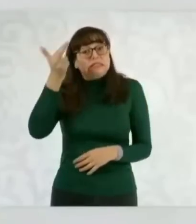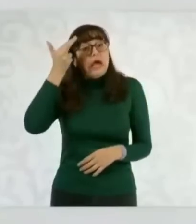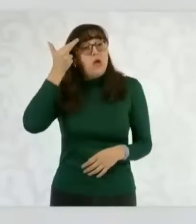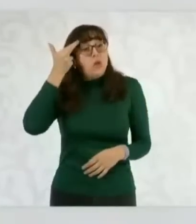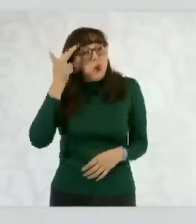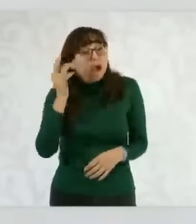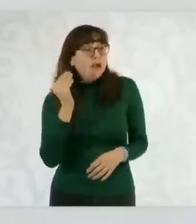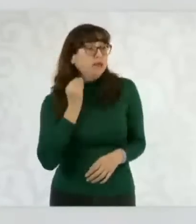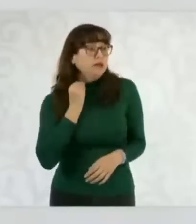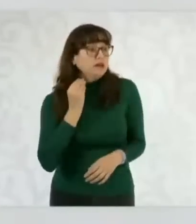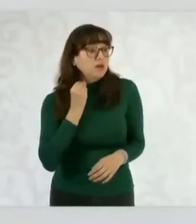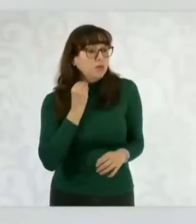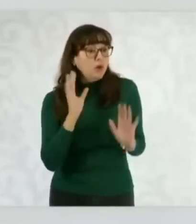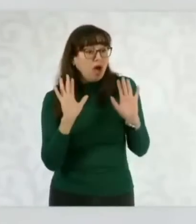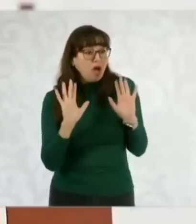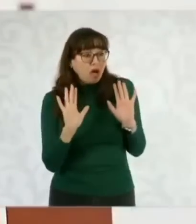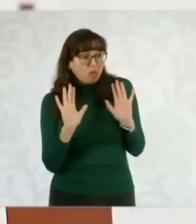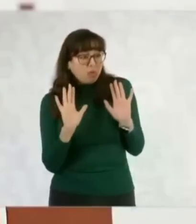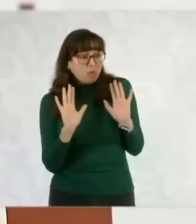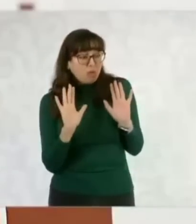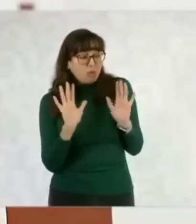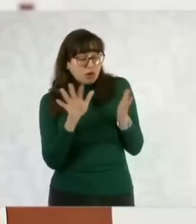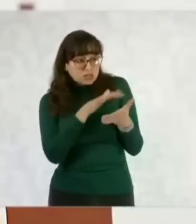conocimientos en derecho,